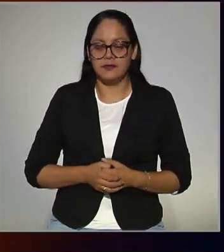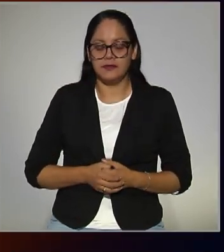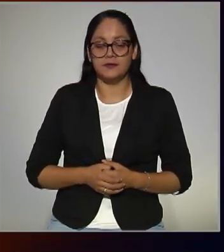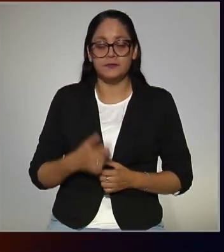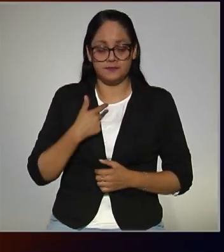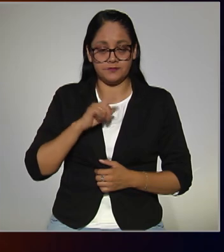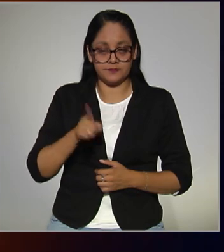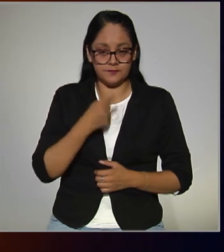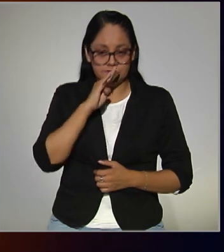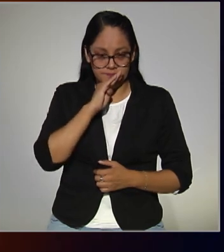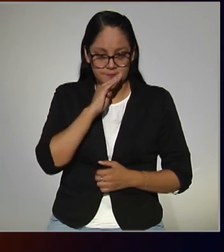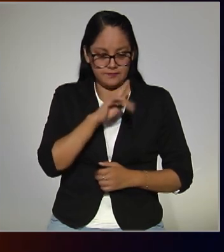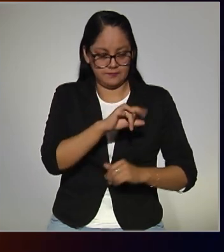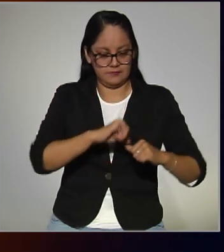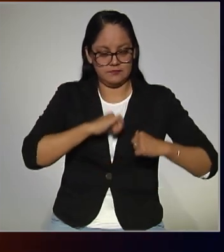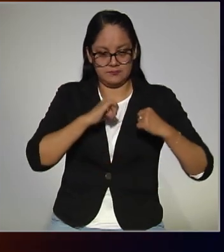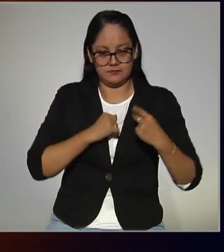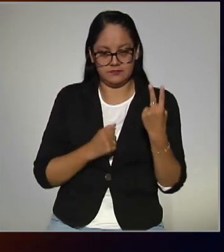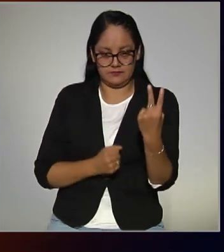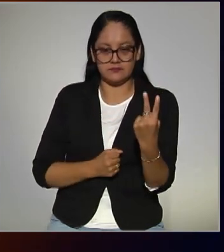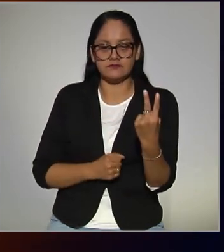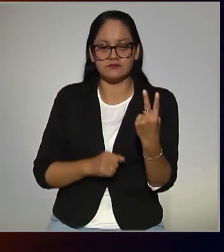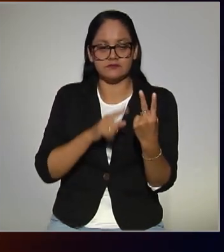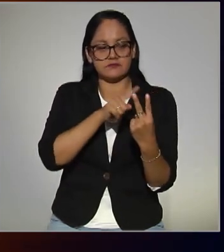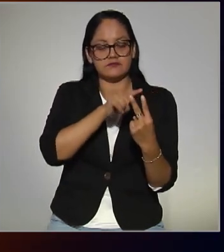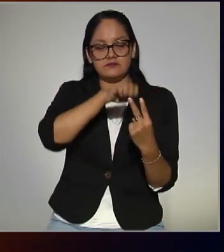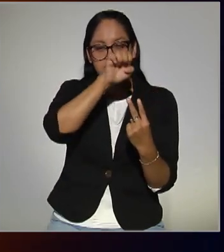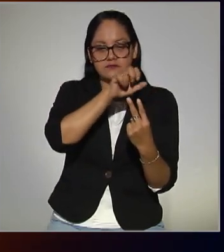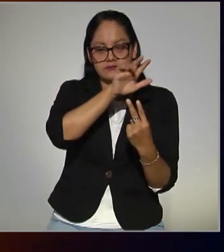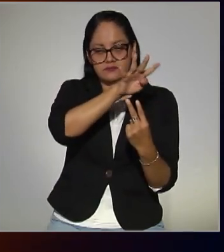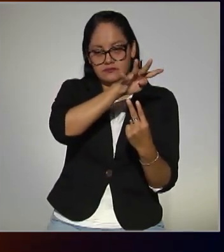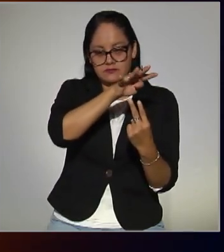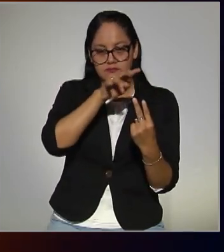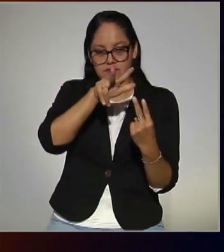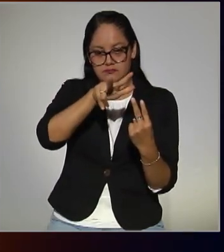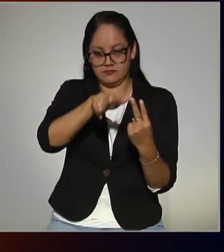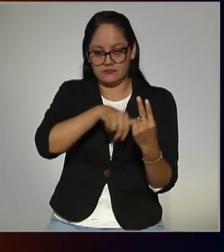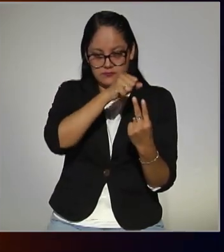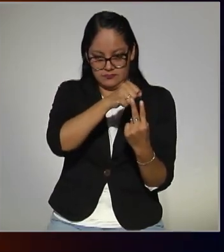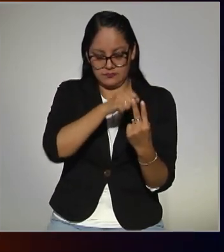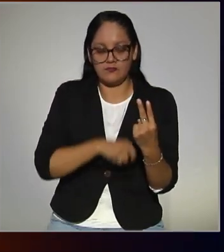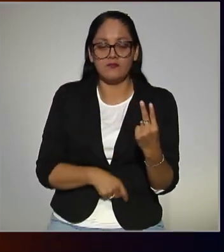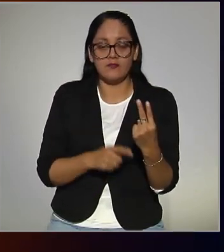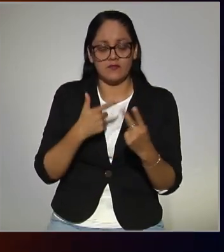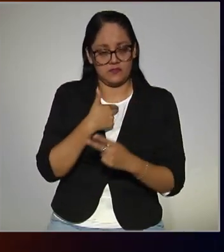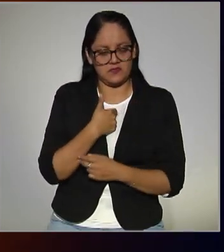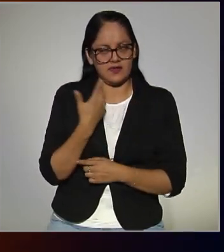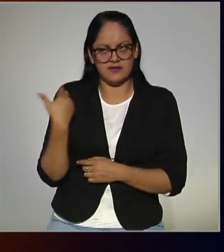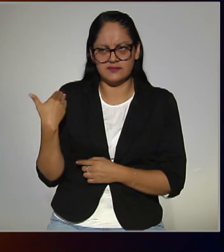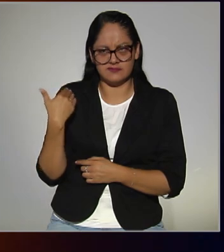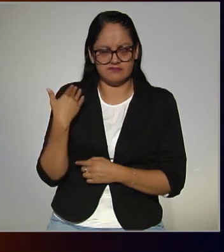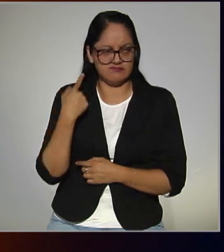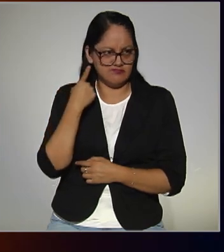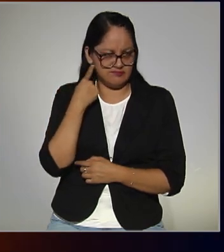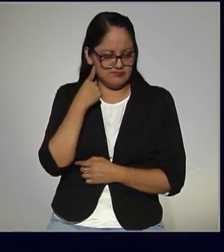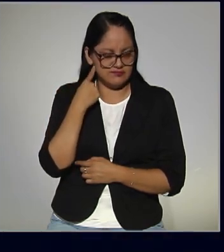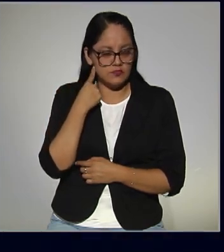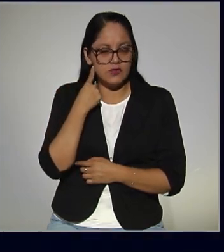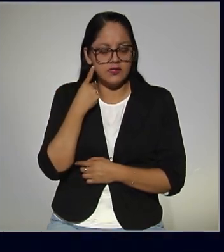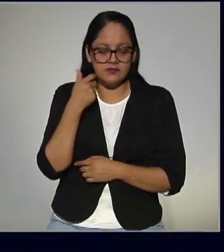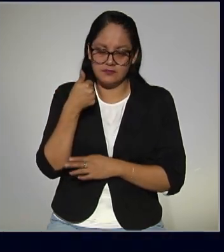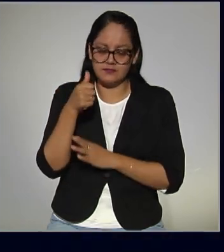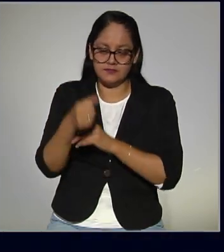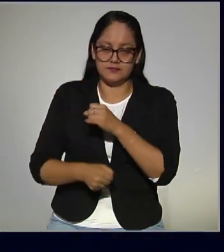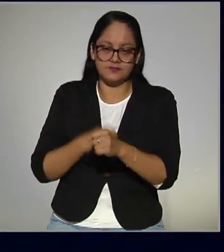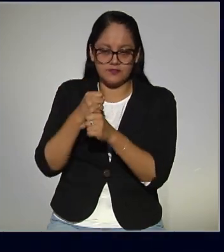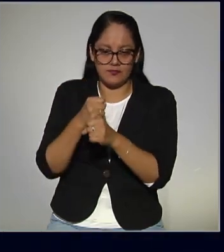Soy mamá de 2 adolescentes de 19 y 18 años. Me enteré hace 6